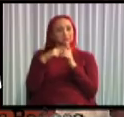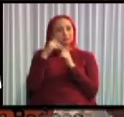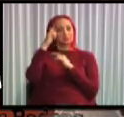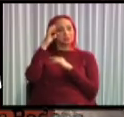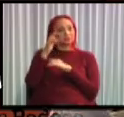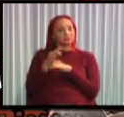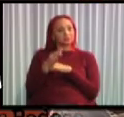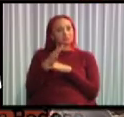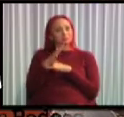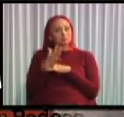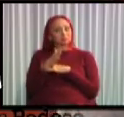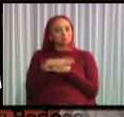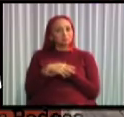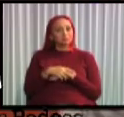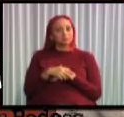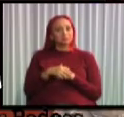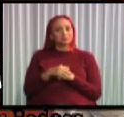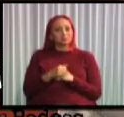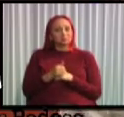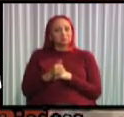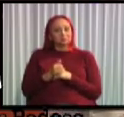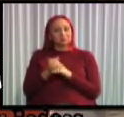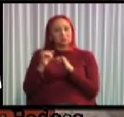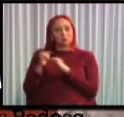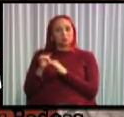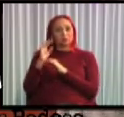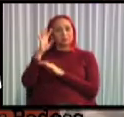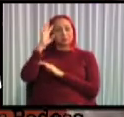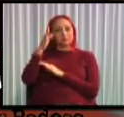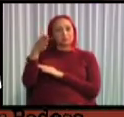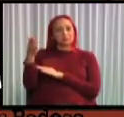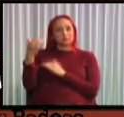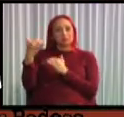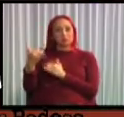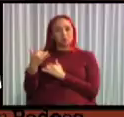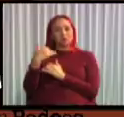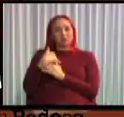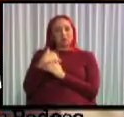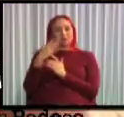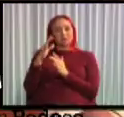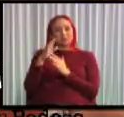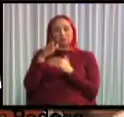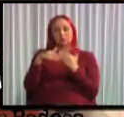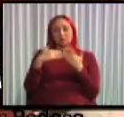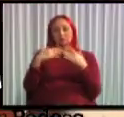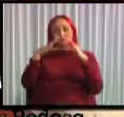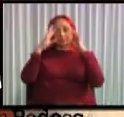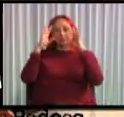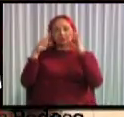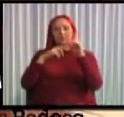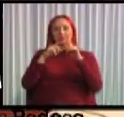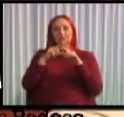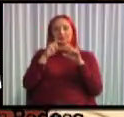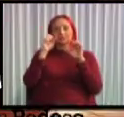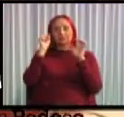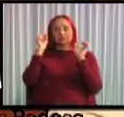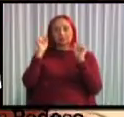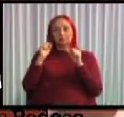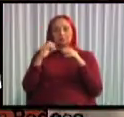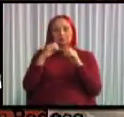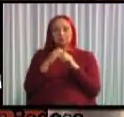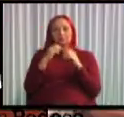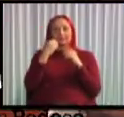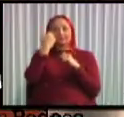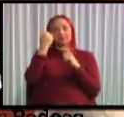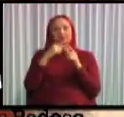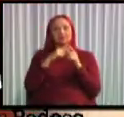eso en el juego inventábamos cosas. Ahora ellos está todo inventado y entonces pueden ejecutarlo más